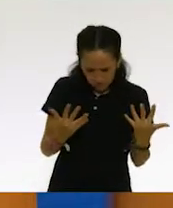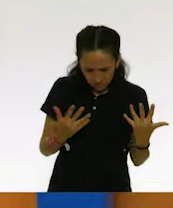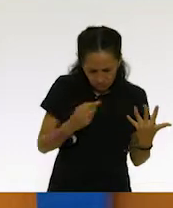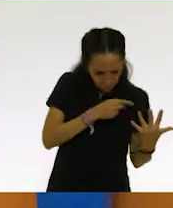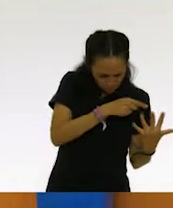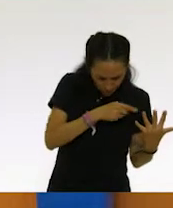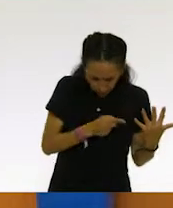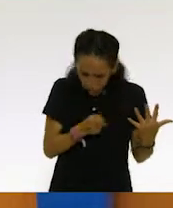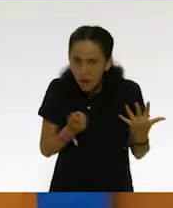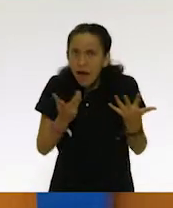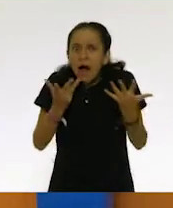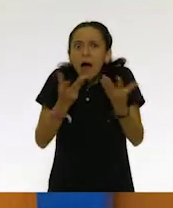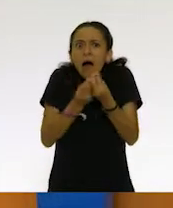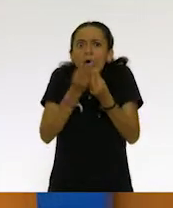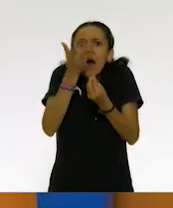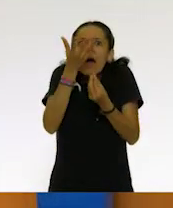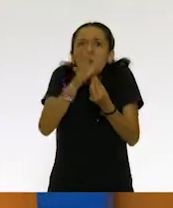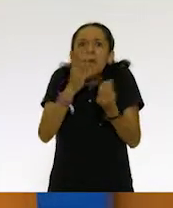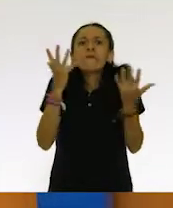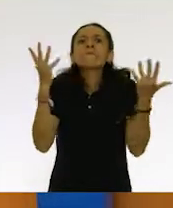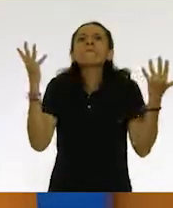le dice que